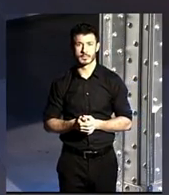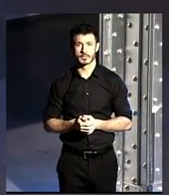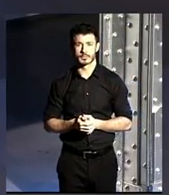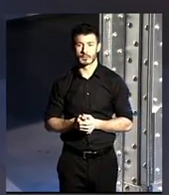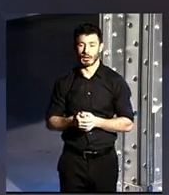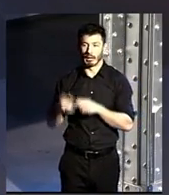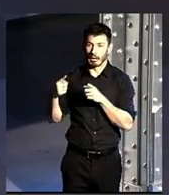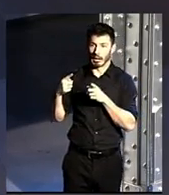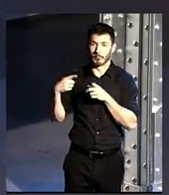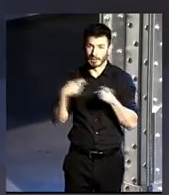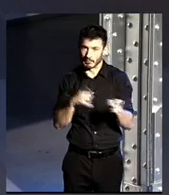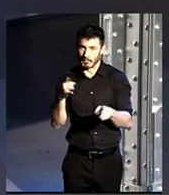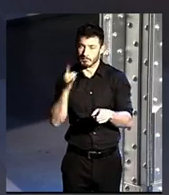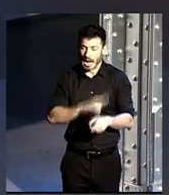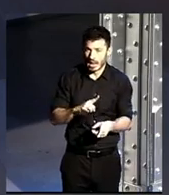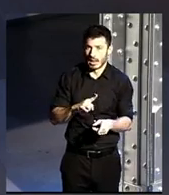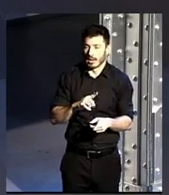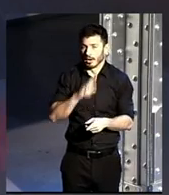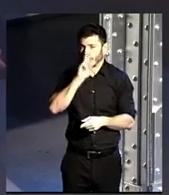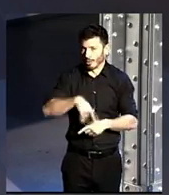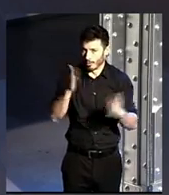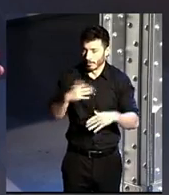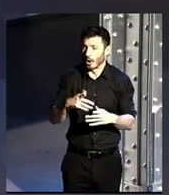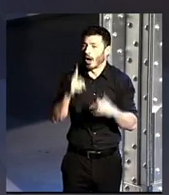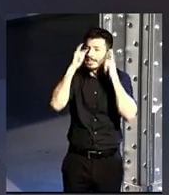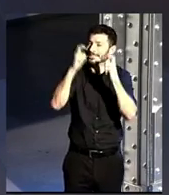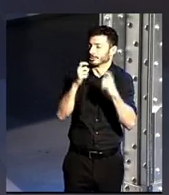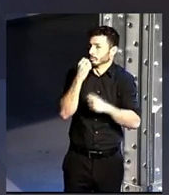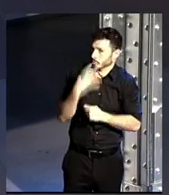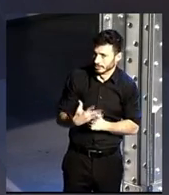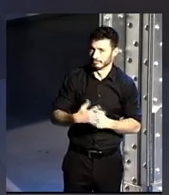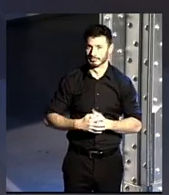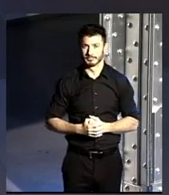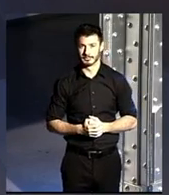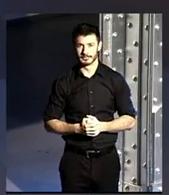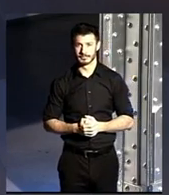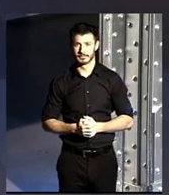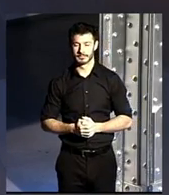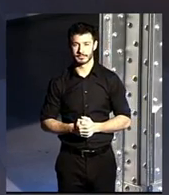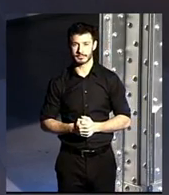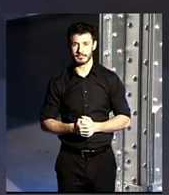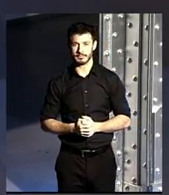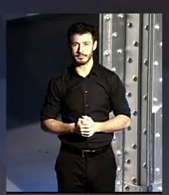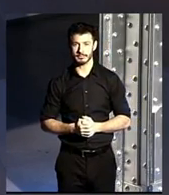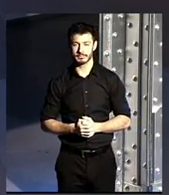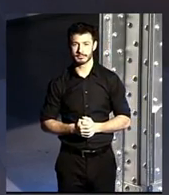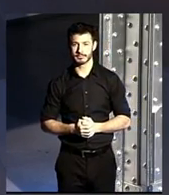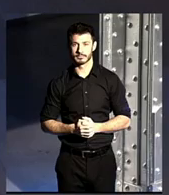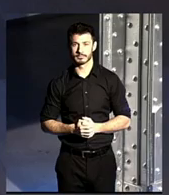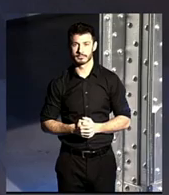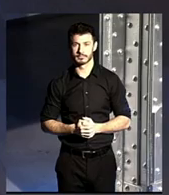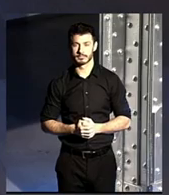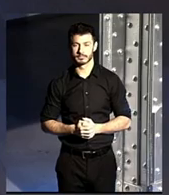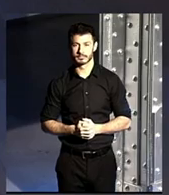tenía razón, pero era un buen intento. Yeah. So Verne is the person of verisimilitude, yeah. VV,